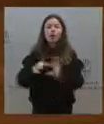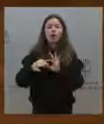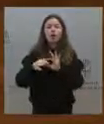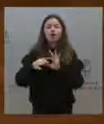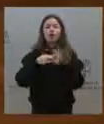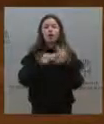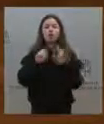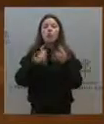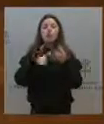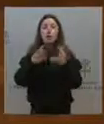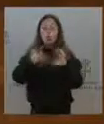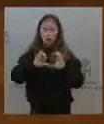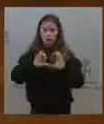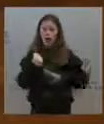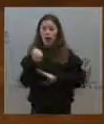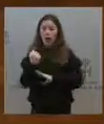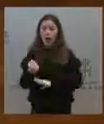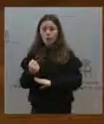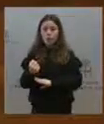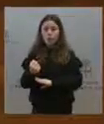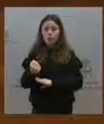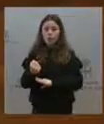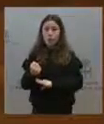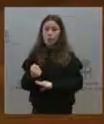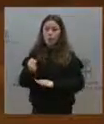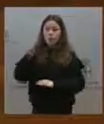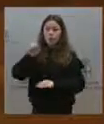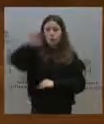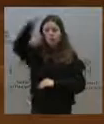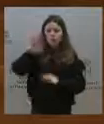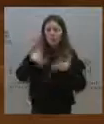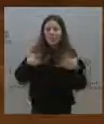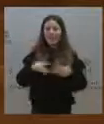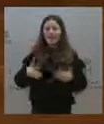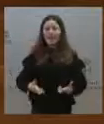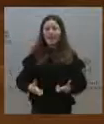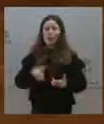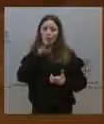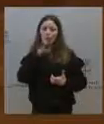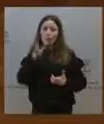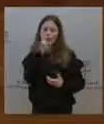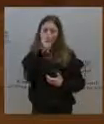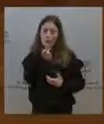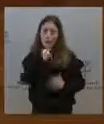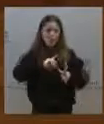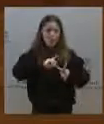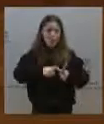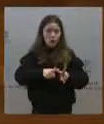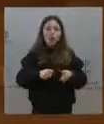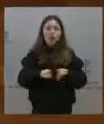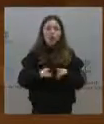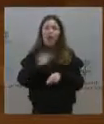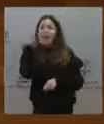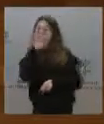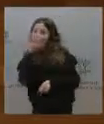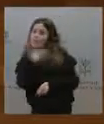por socialistas. Vox les garantizo que nunca hará eso, no será cómplice de esos boicots totalitarios. Dejamos